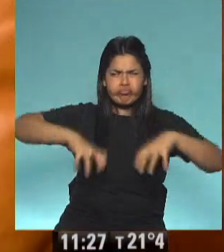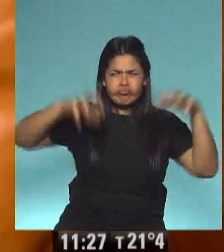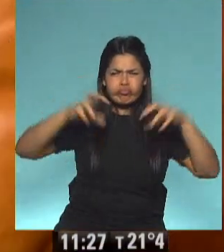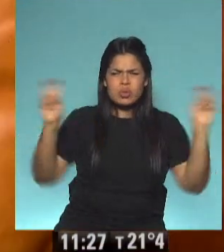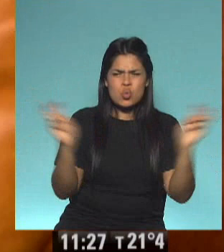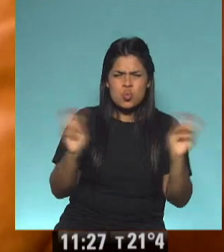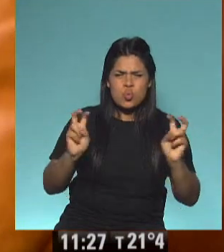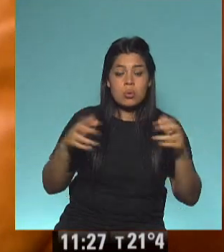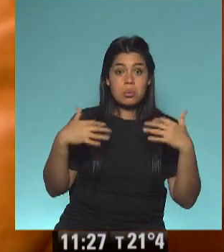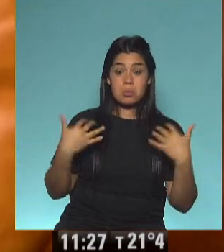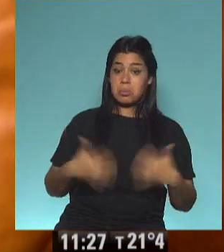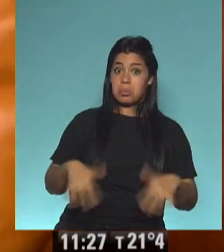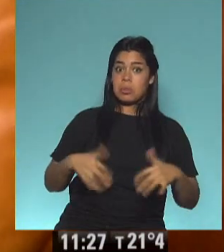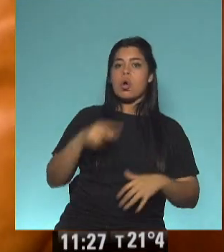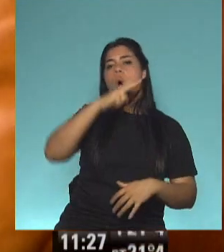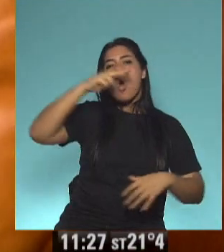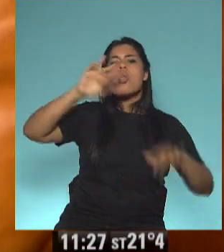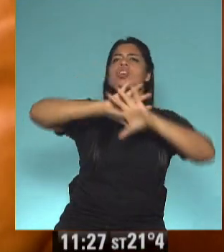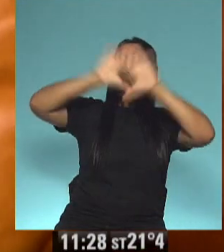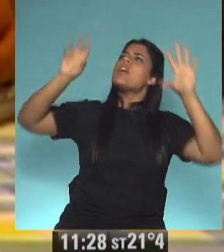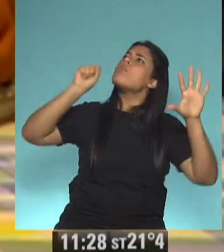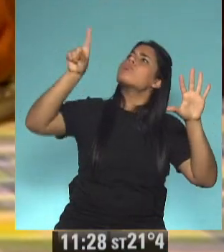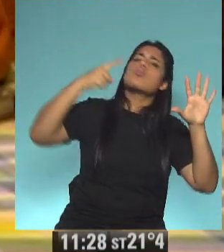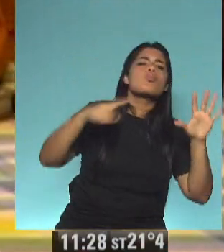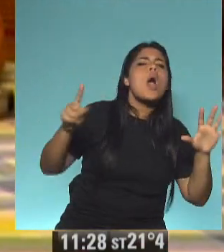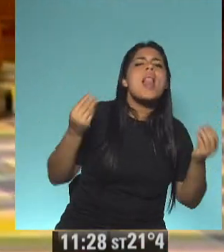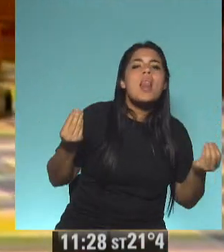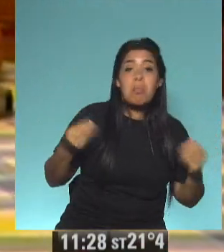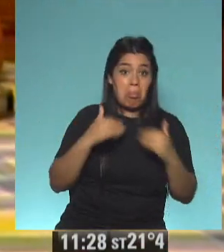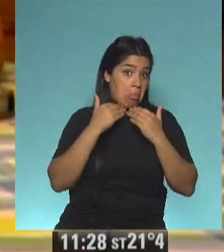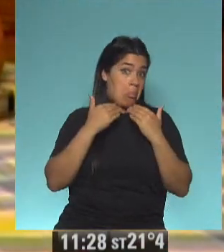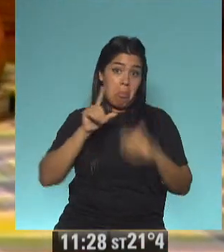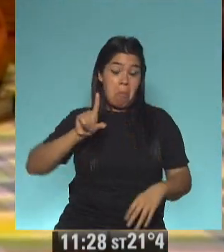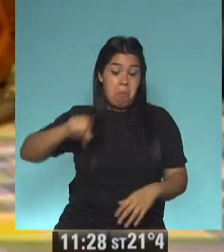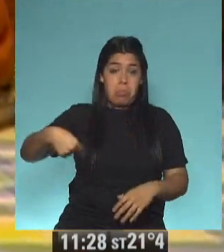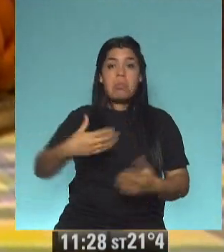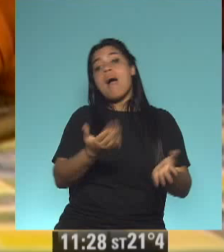¿Qué color tiene el cielo? No sé. Vamos a ver.